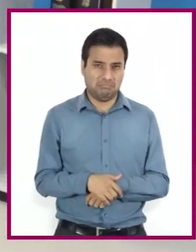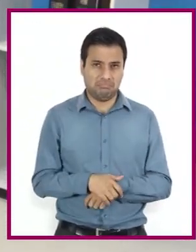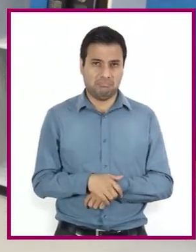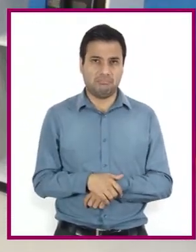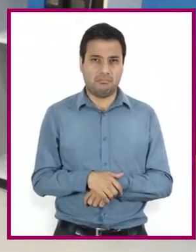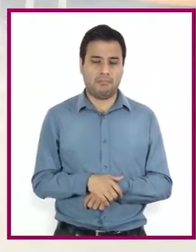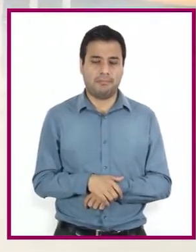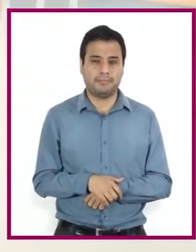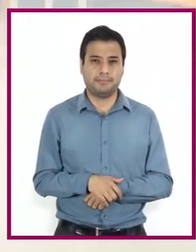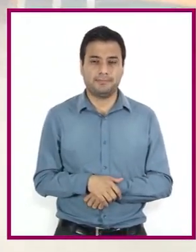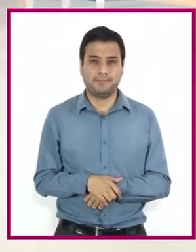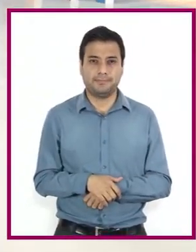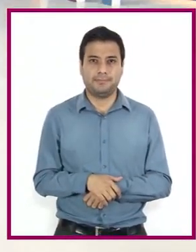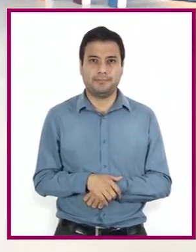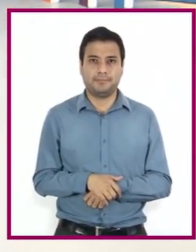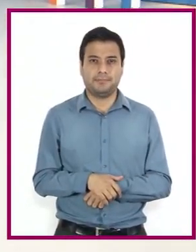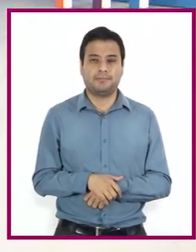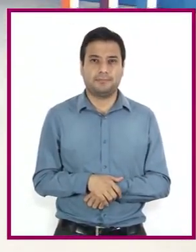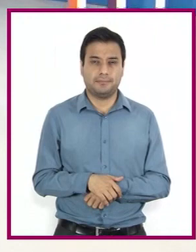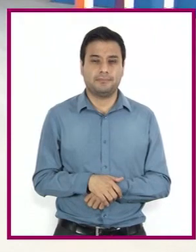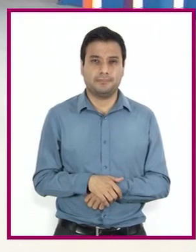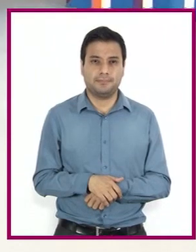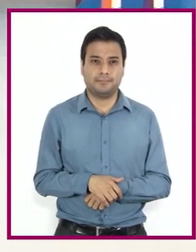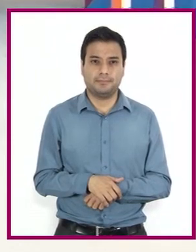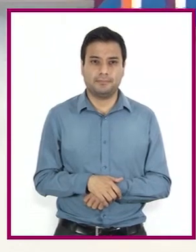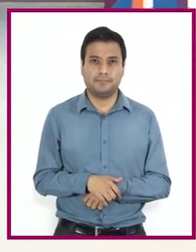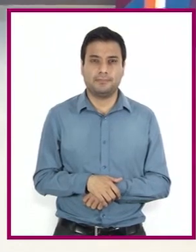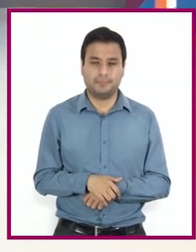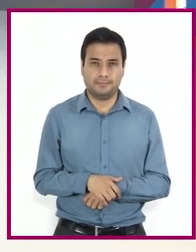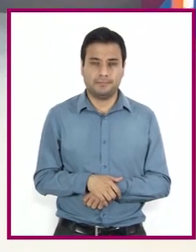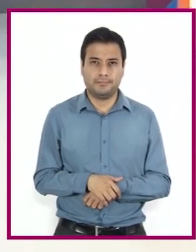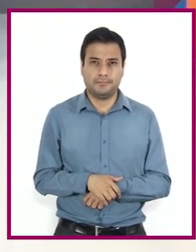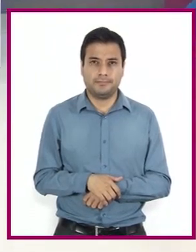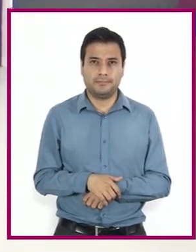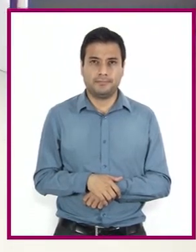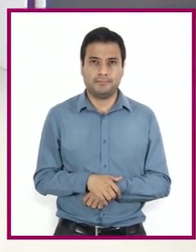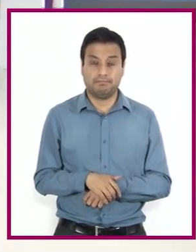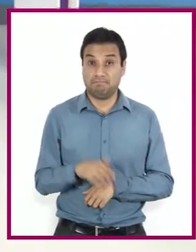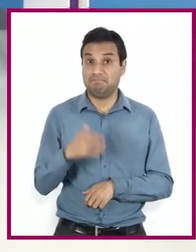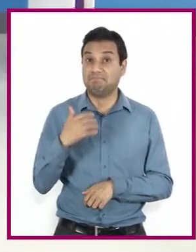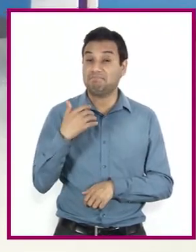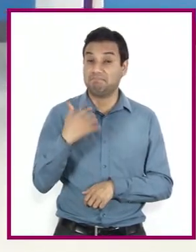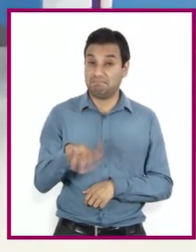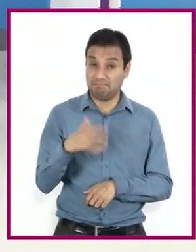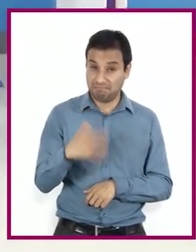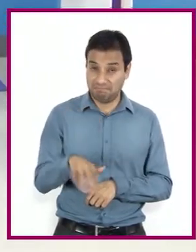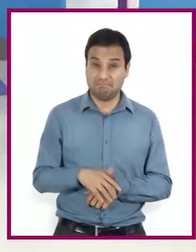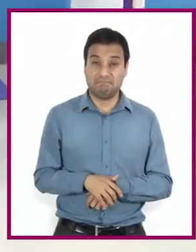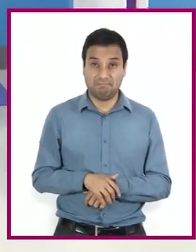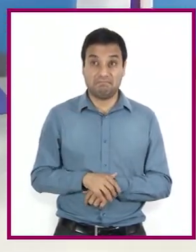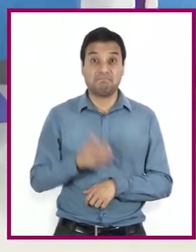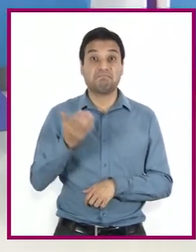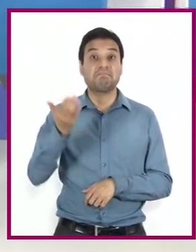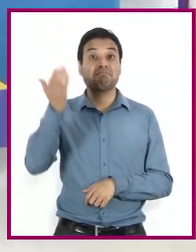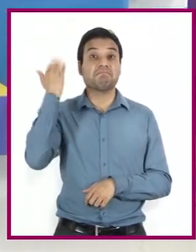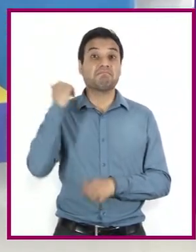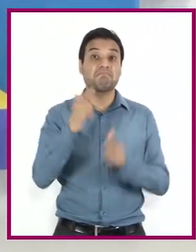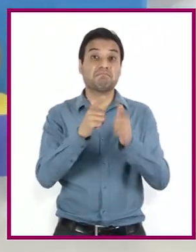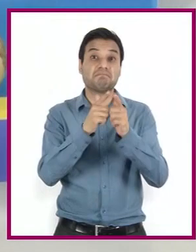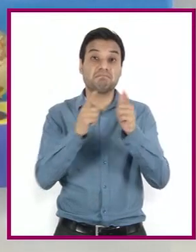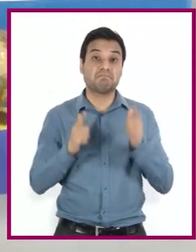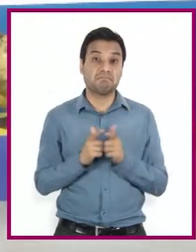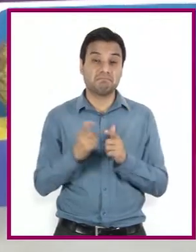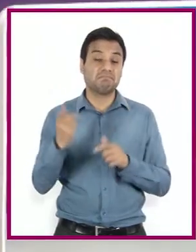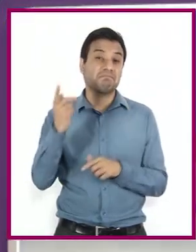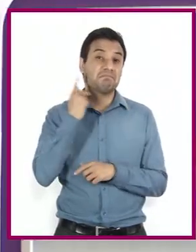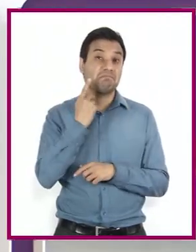los gobernantes. Es innegable lo mucho que hemos avanzado de un sistema de partido